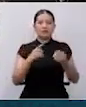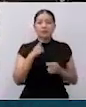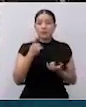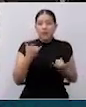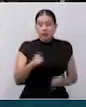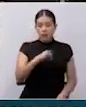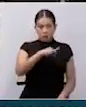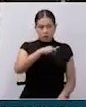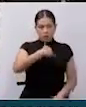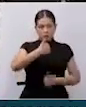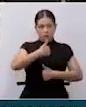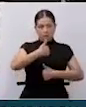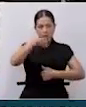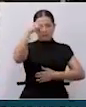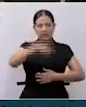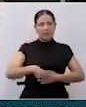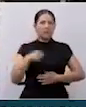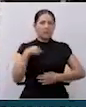mí especialmente,